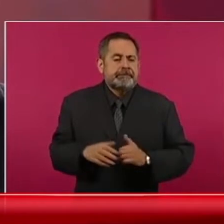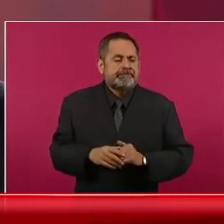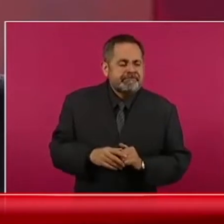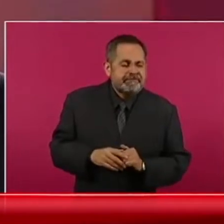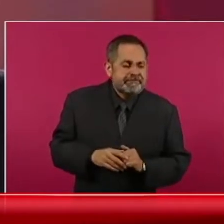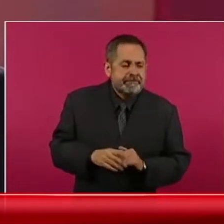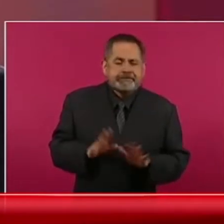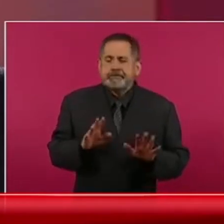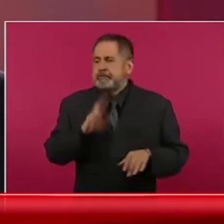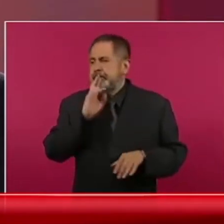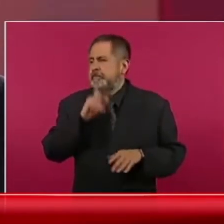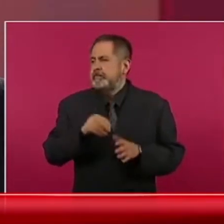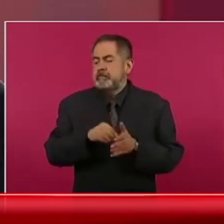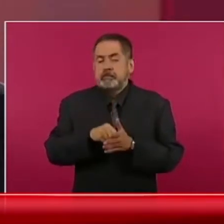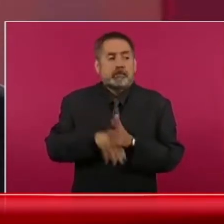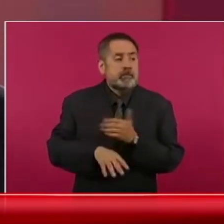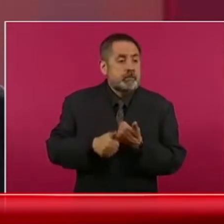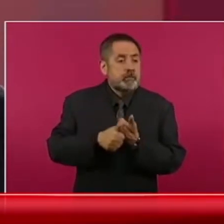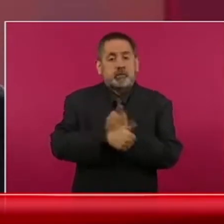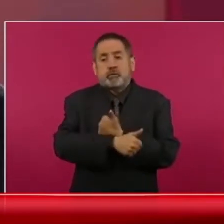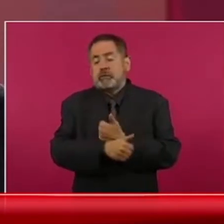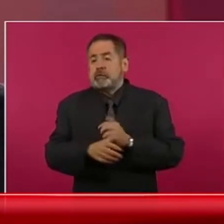por ocultar la verdad.